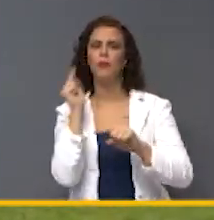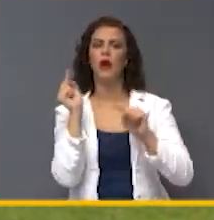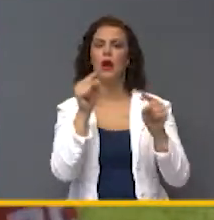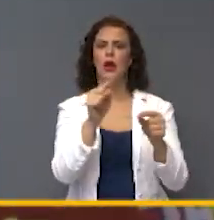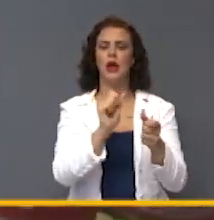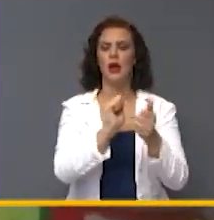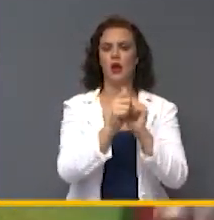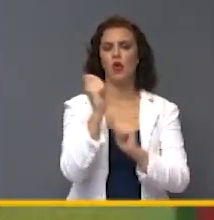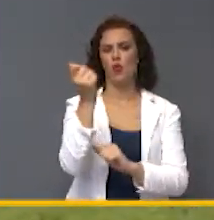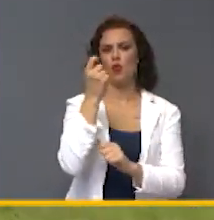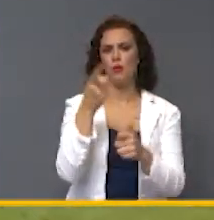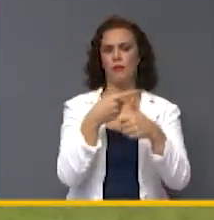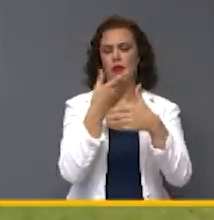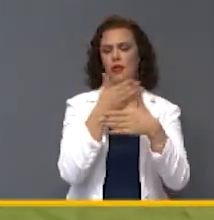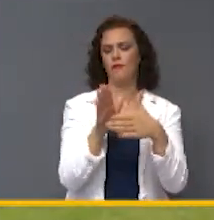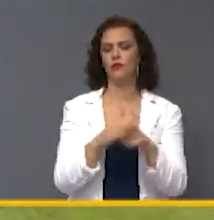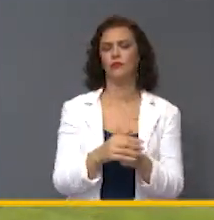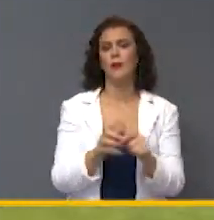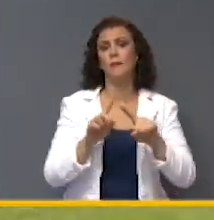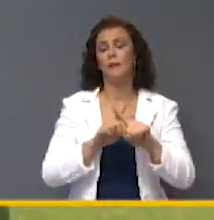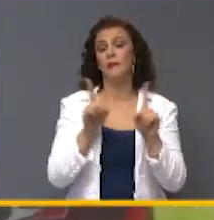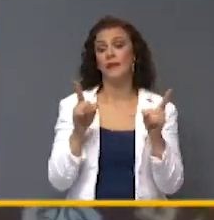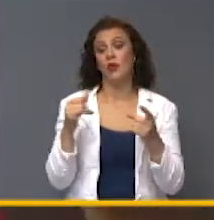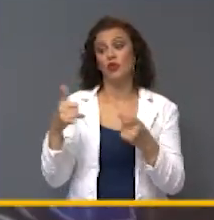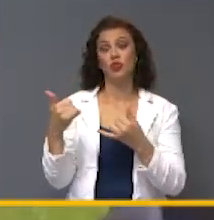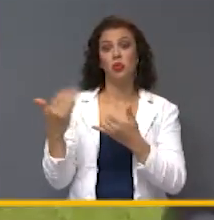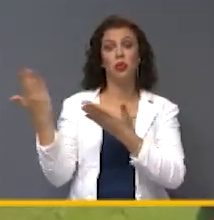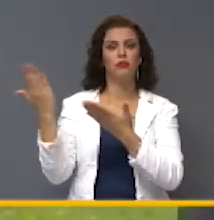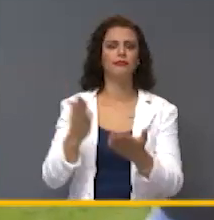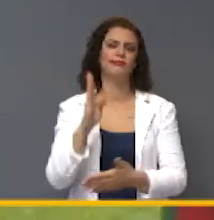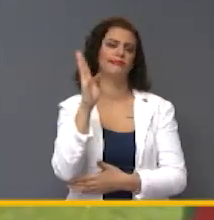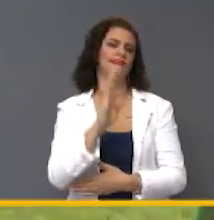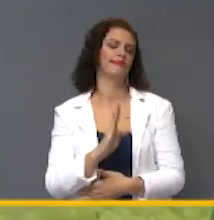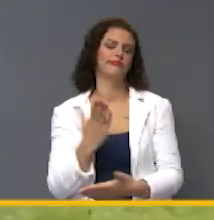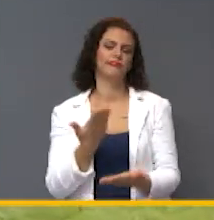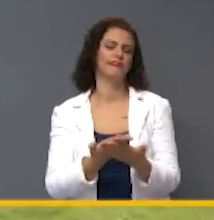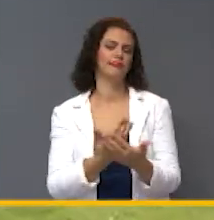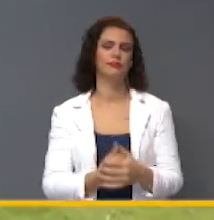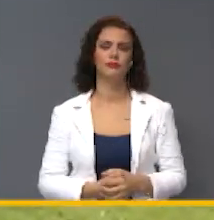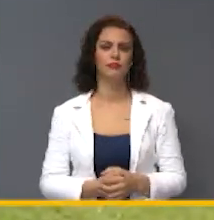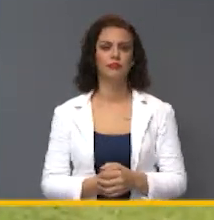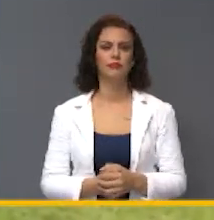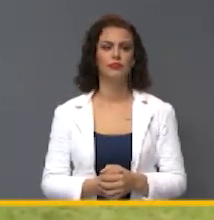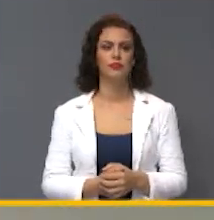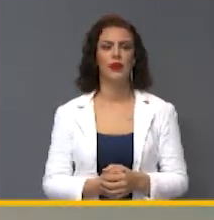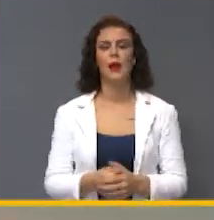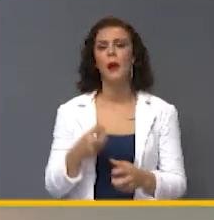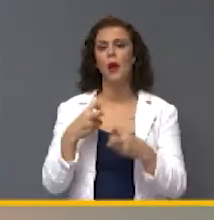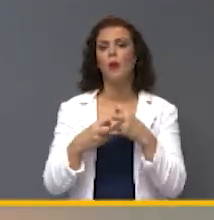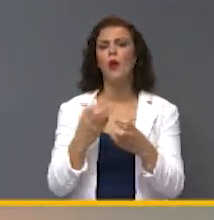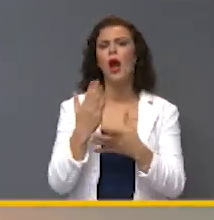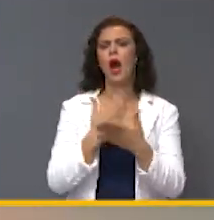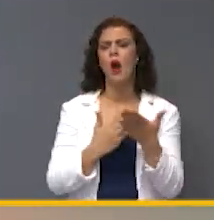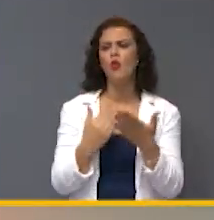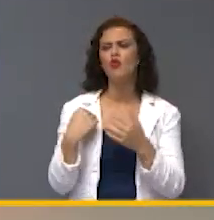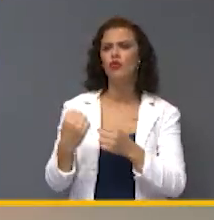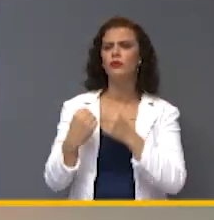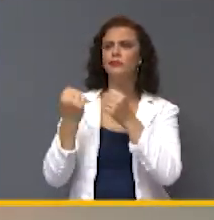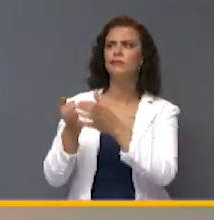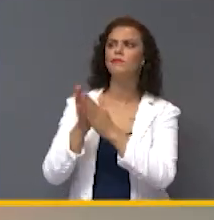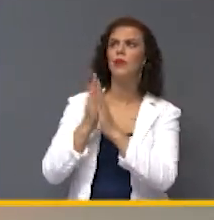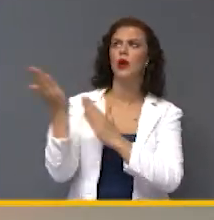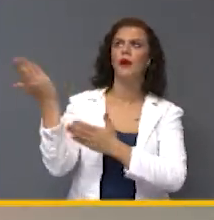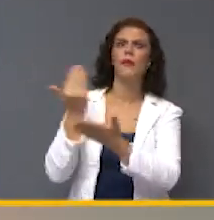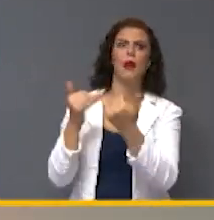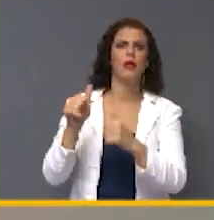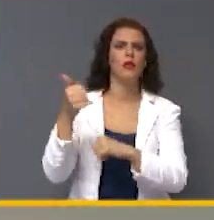de Guanacasteca a la primera división. Sin embargo, estos jugadores nunca llegaron. De repente pedimos algunos refuerzos que venían de afuera y